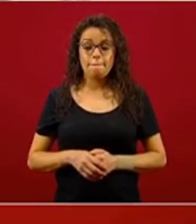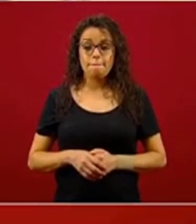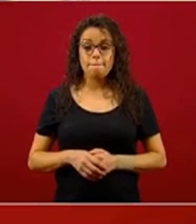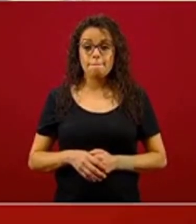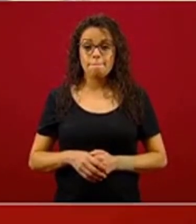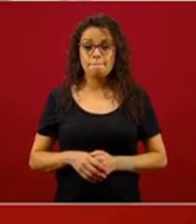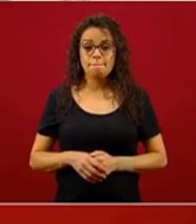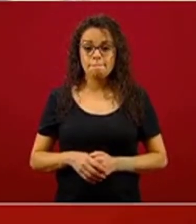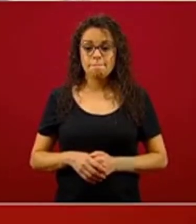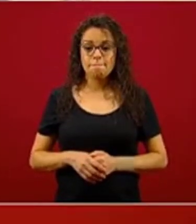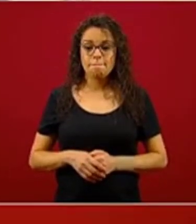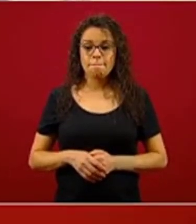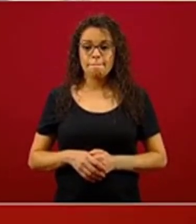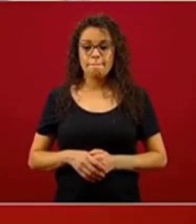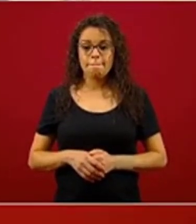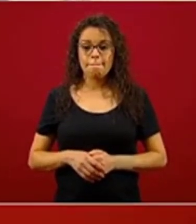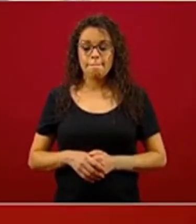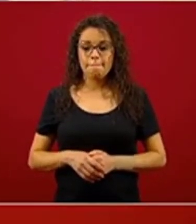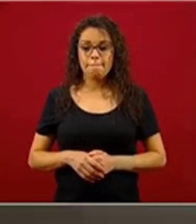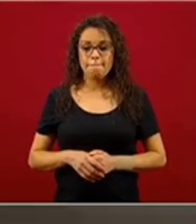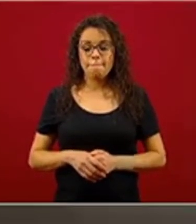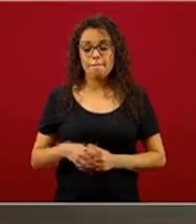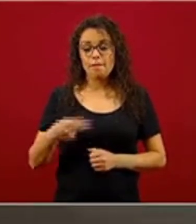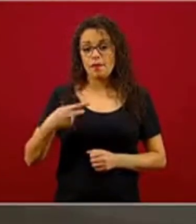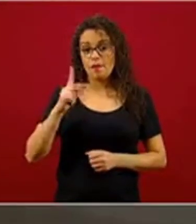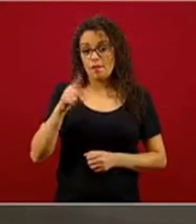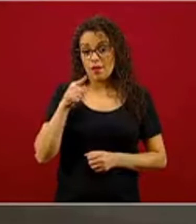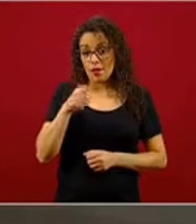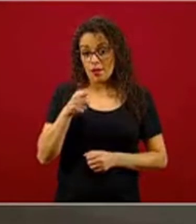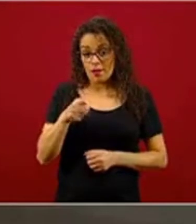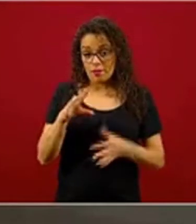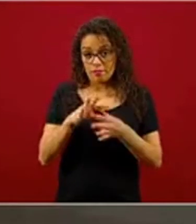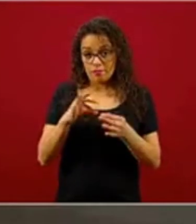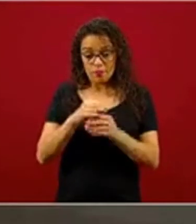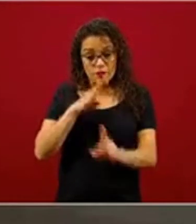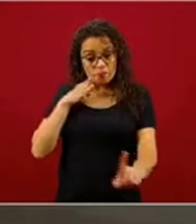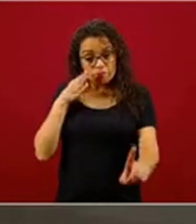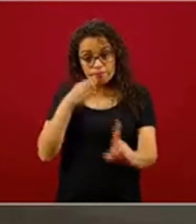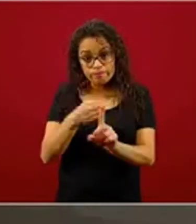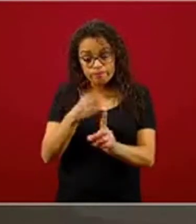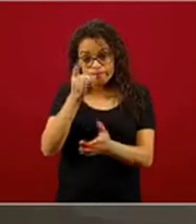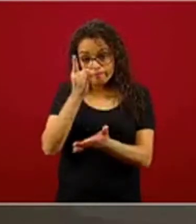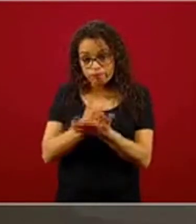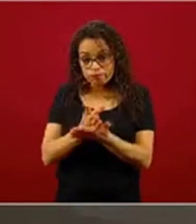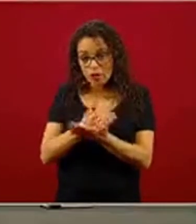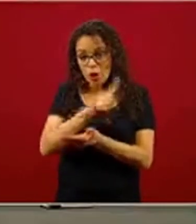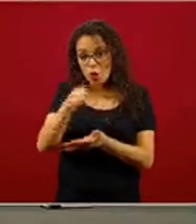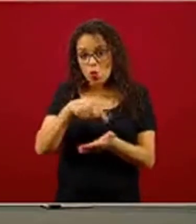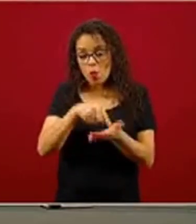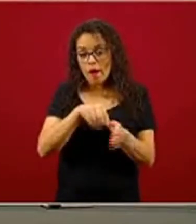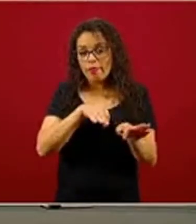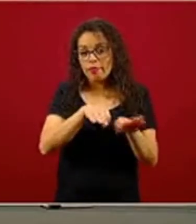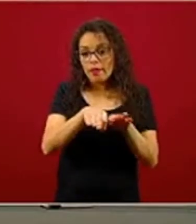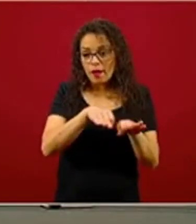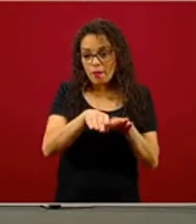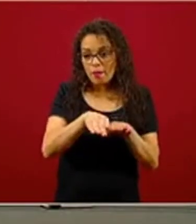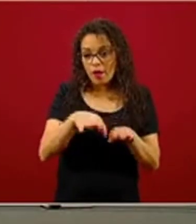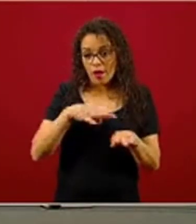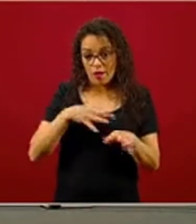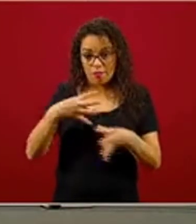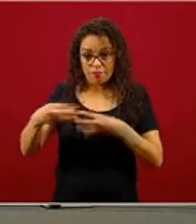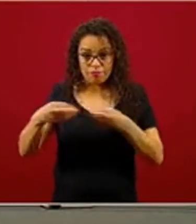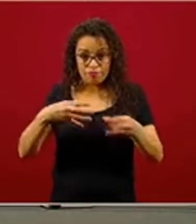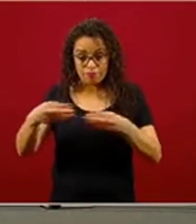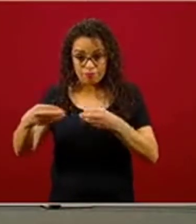poquito… Pero aquí estamos hablando específicamente de los centros de trabajo. Y los contagios comunitarios, aquí están dos